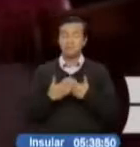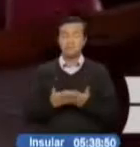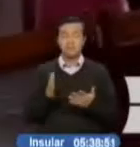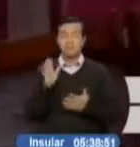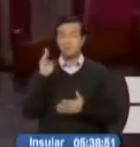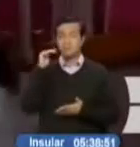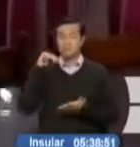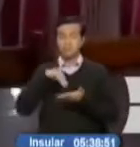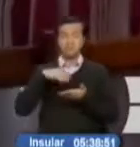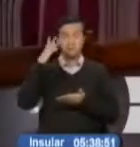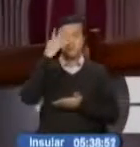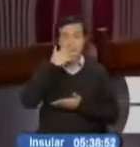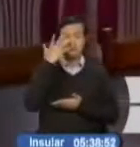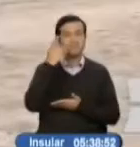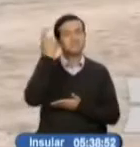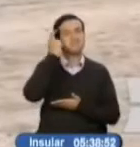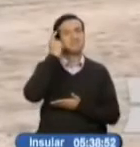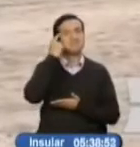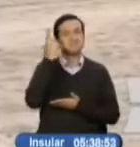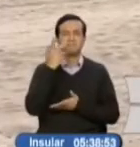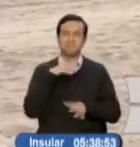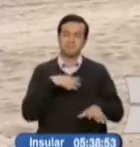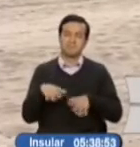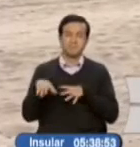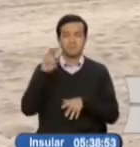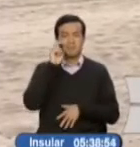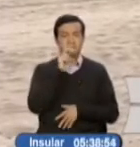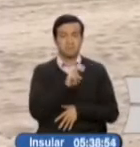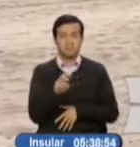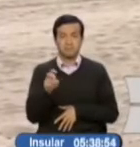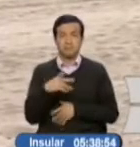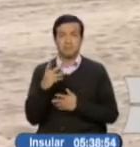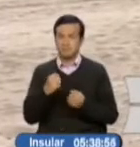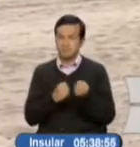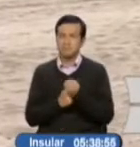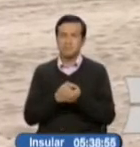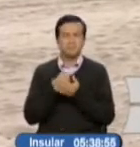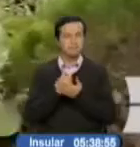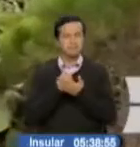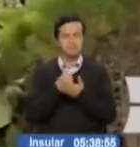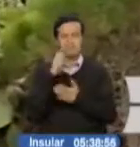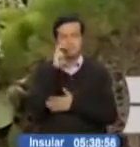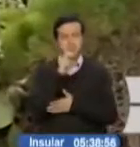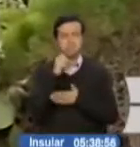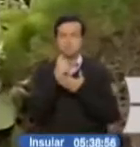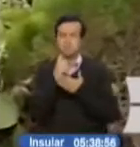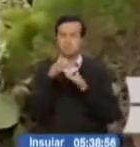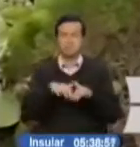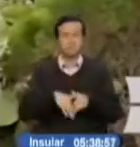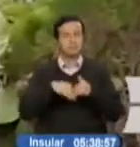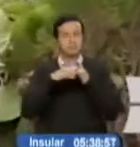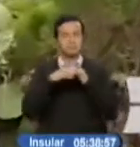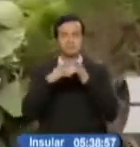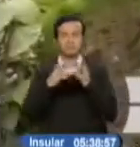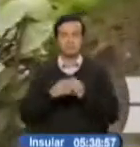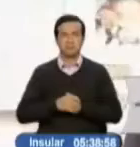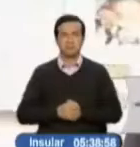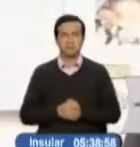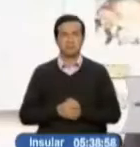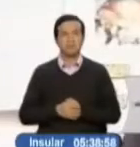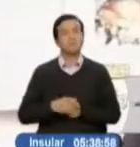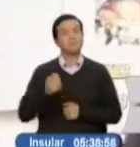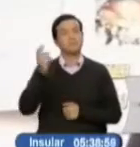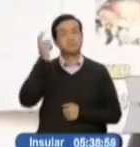compatriotas manabitas. Considera que la actividad turística puede ayudar muchísimo en esta fase de reconstrucción.